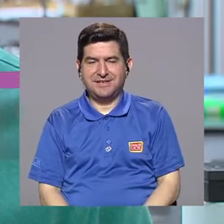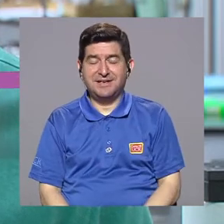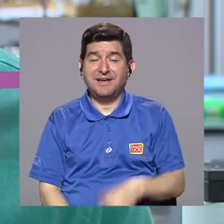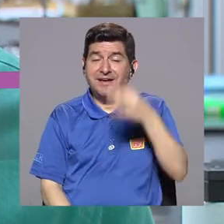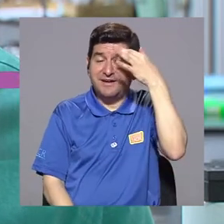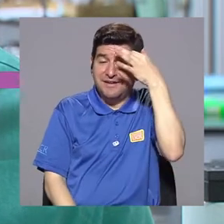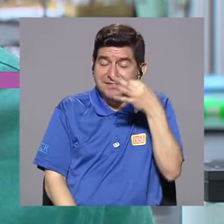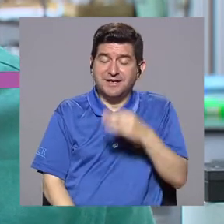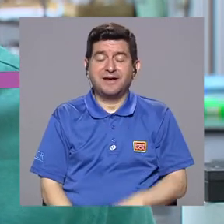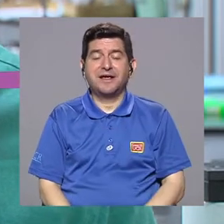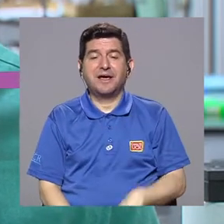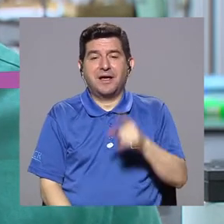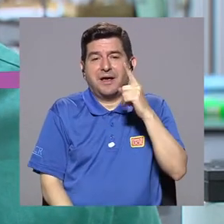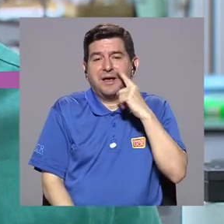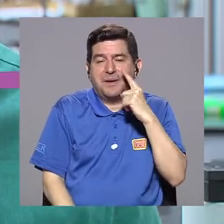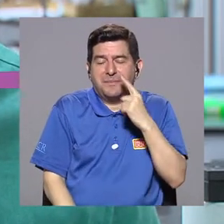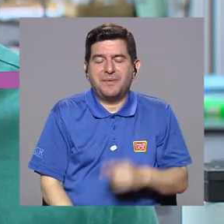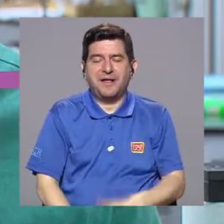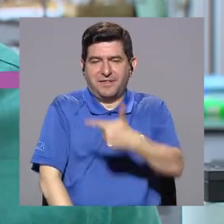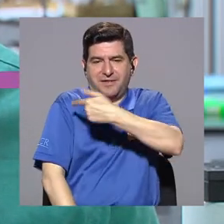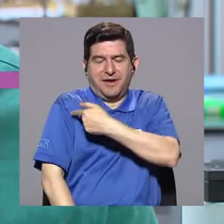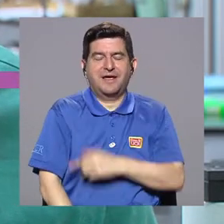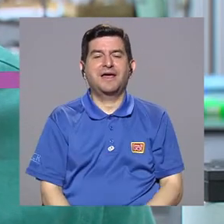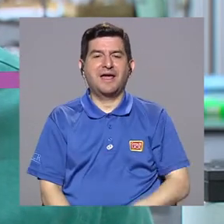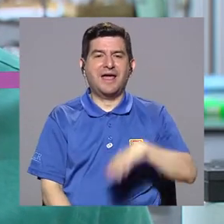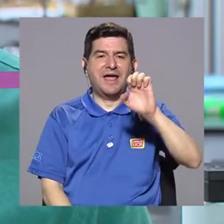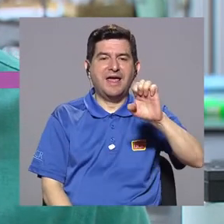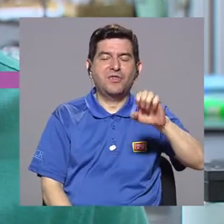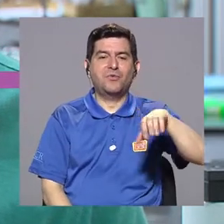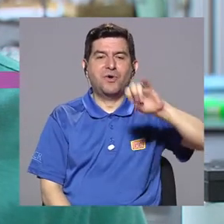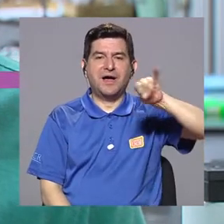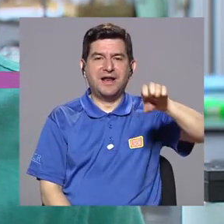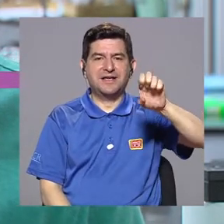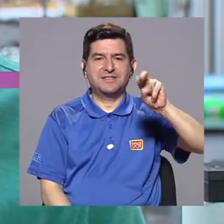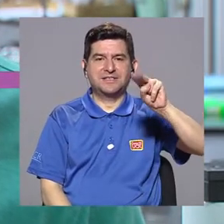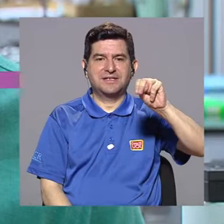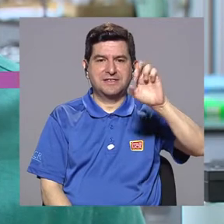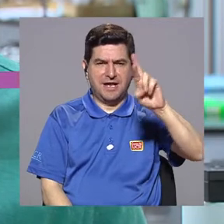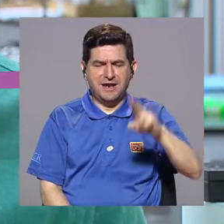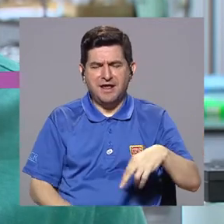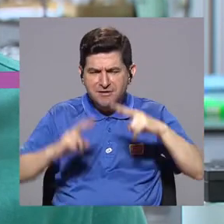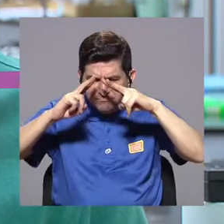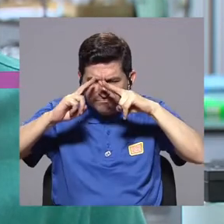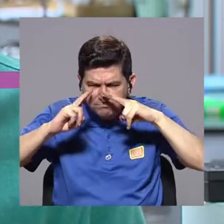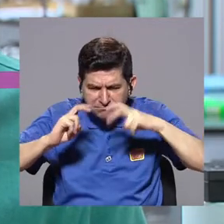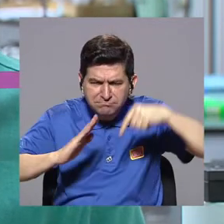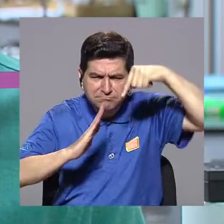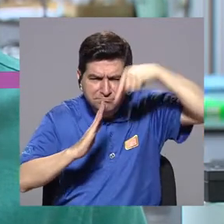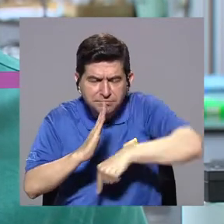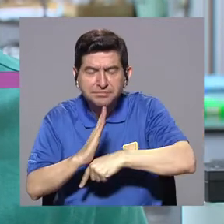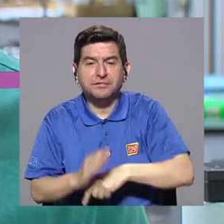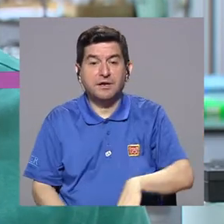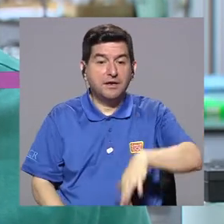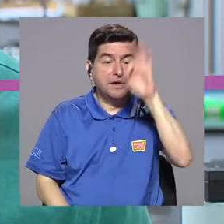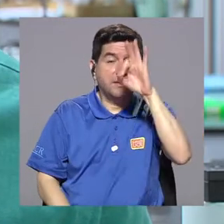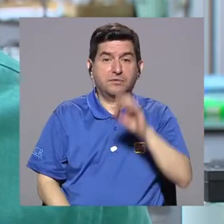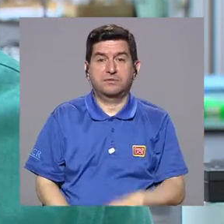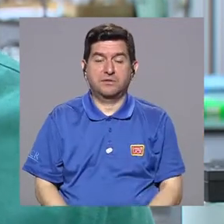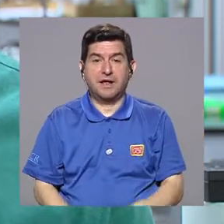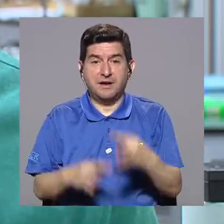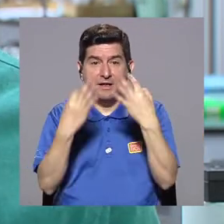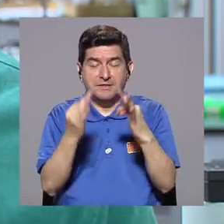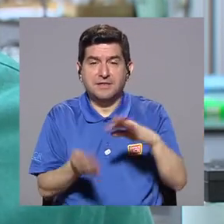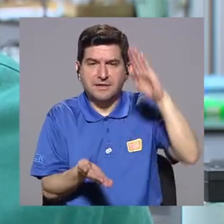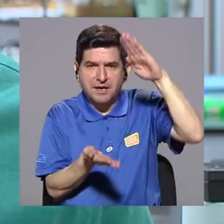se considera el padre de la vacunación, el doctor Edward Jenner, empezó a estudiarla más a fondo y encontró que para